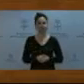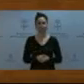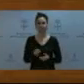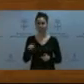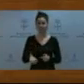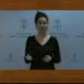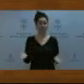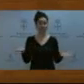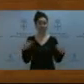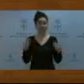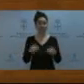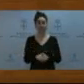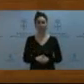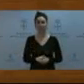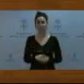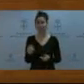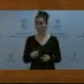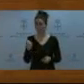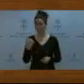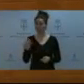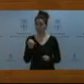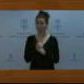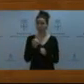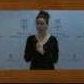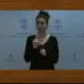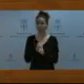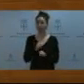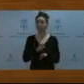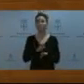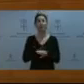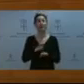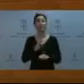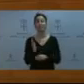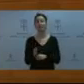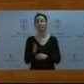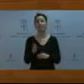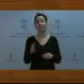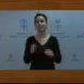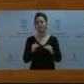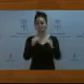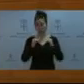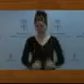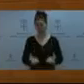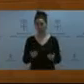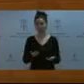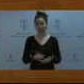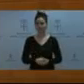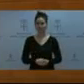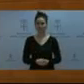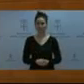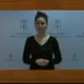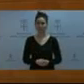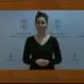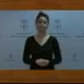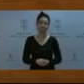trabajando para que los daños se minoren y, por supuesto, revisar, como es el compromiso del